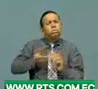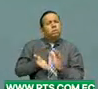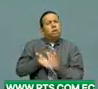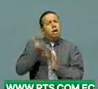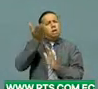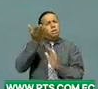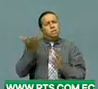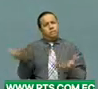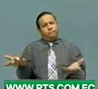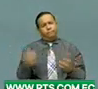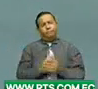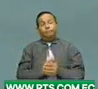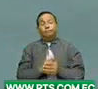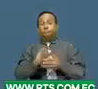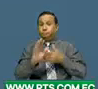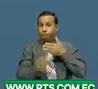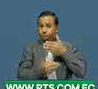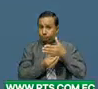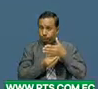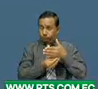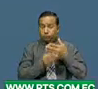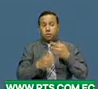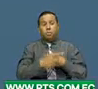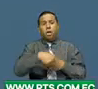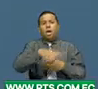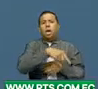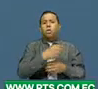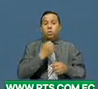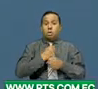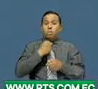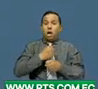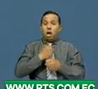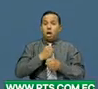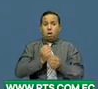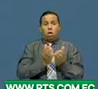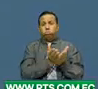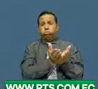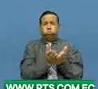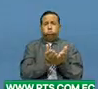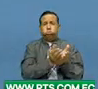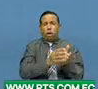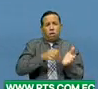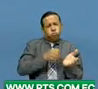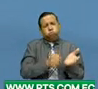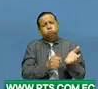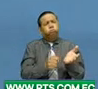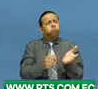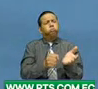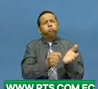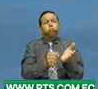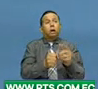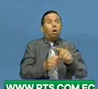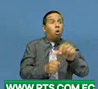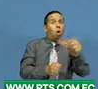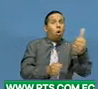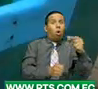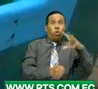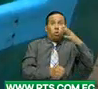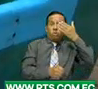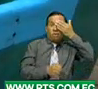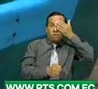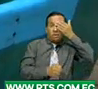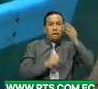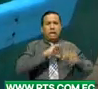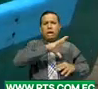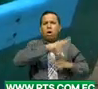situación económica se suma el robo permanente de lanchas y motores fuera de borda en altamar denuncian que la piratería ataca por semana más de una